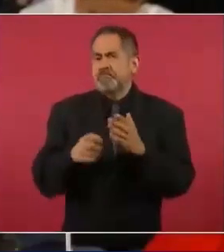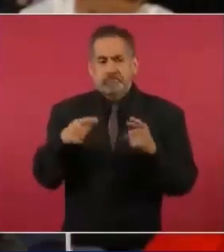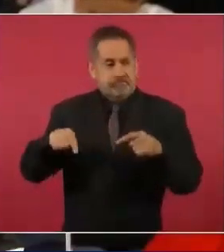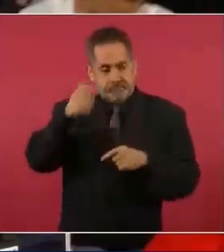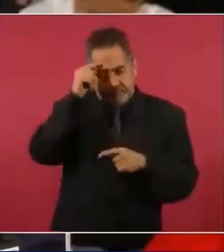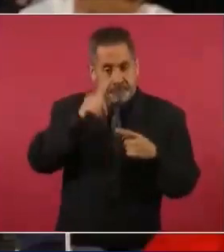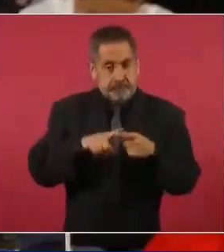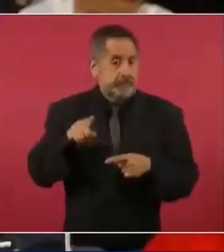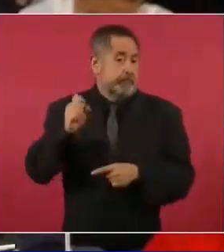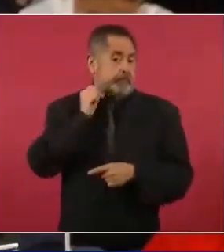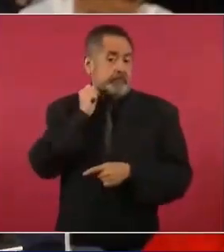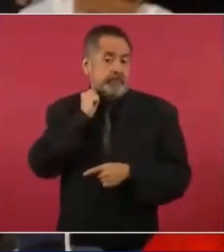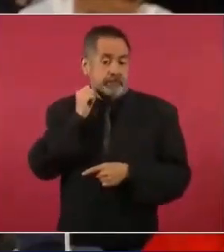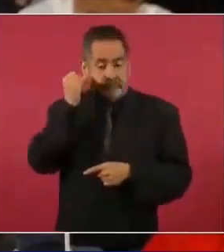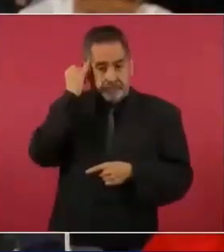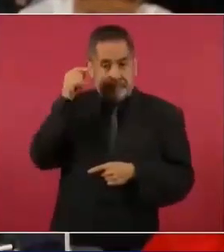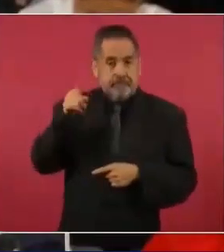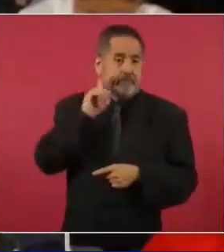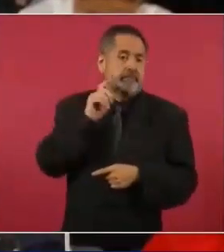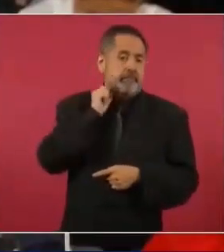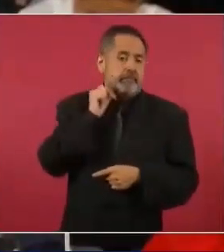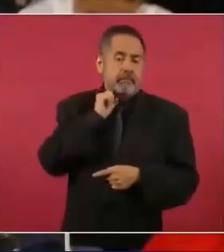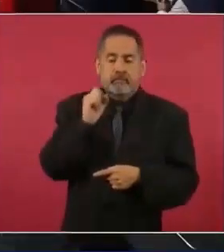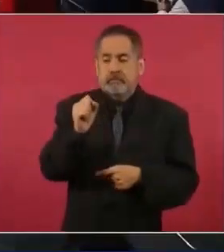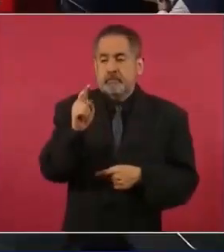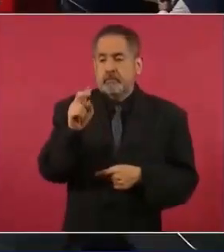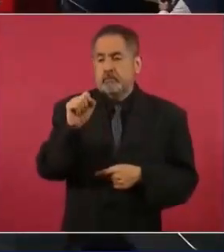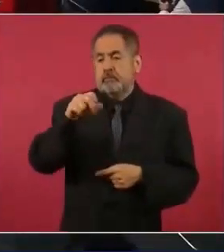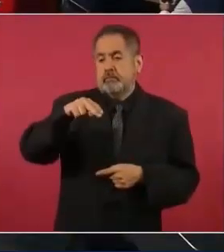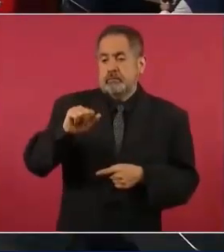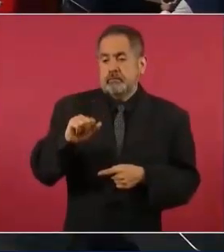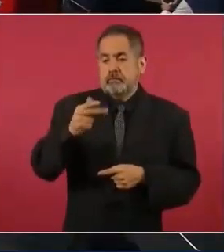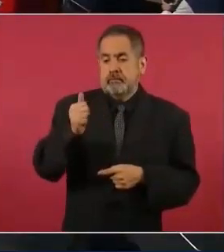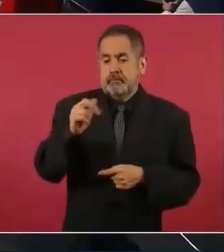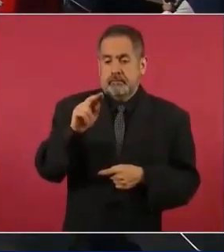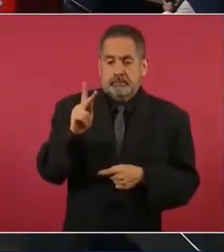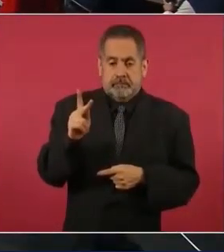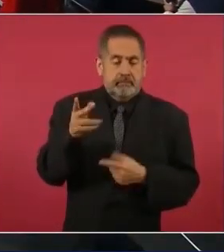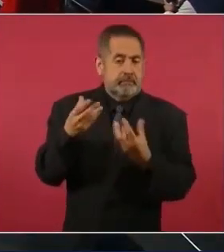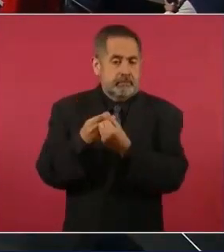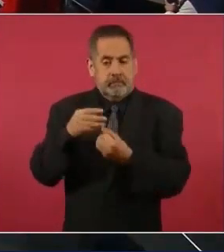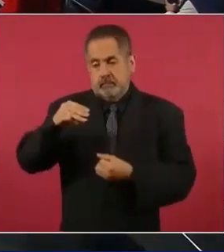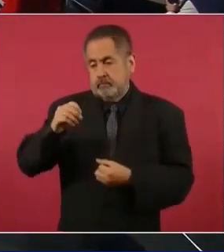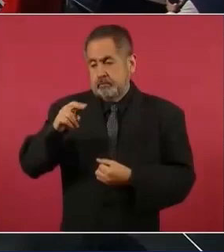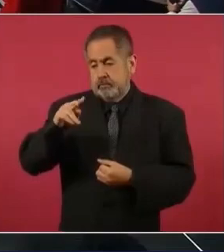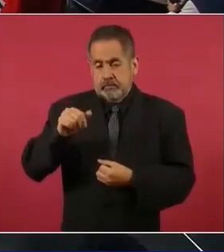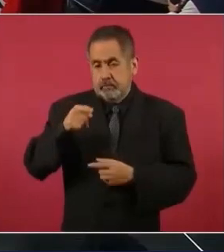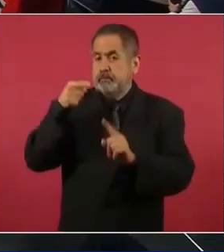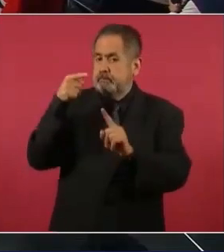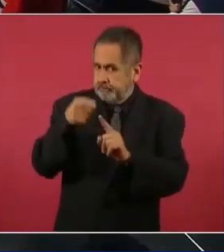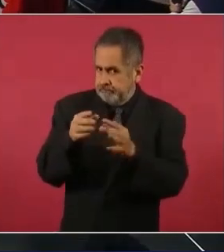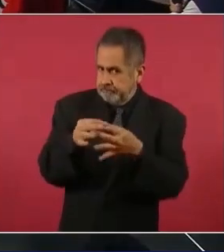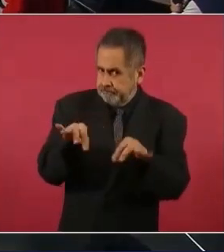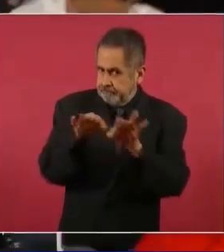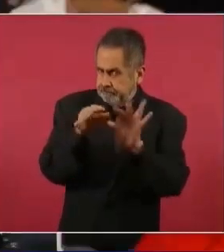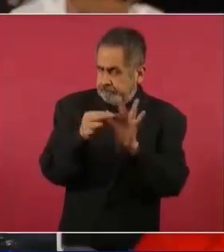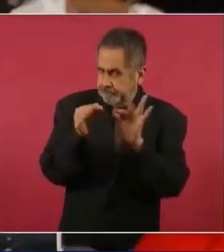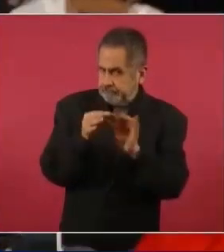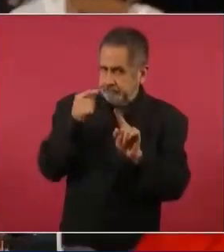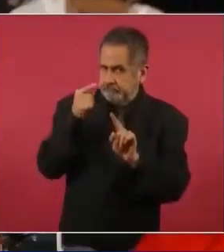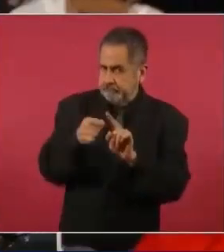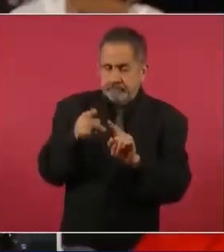en la Cámara de Senadores, la senadora Susana Hart, de Morena, y sí quiero enfatizarlo muchísimo